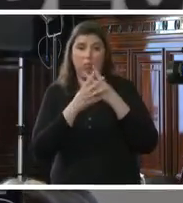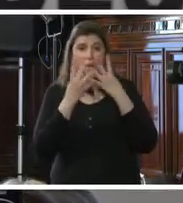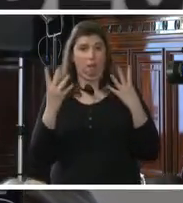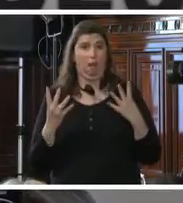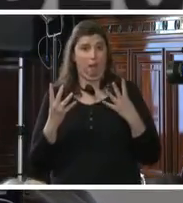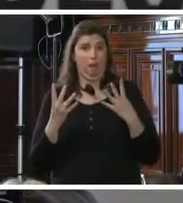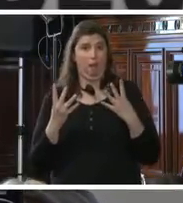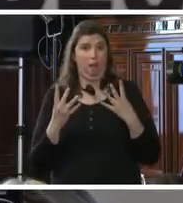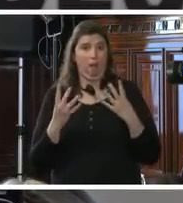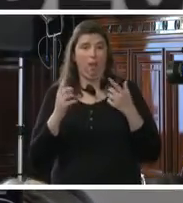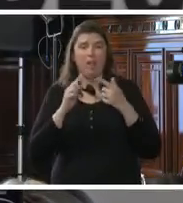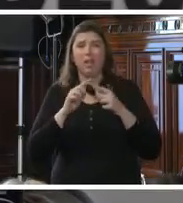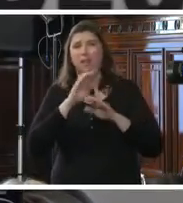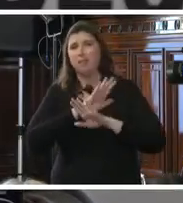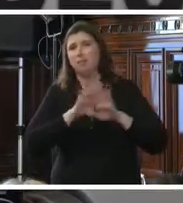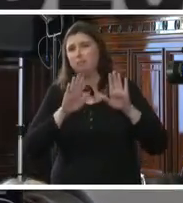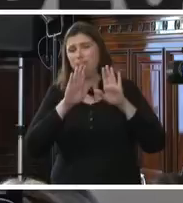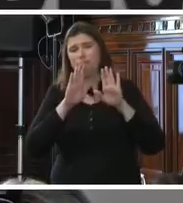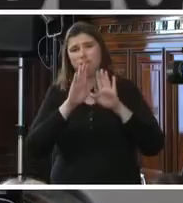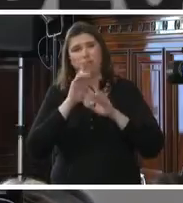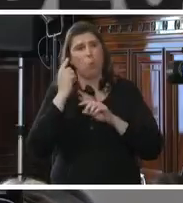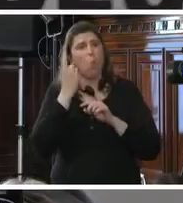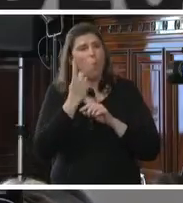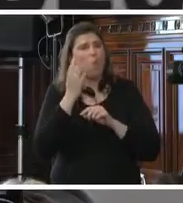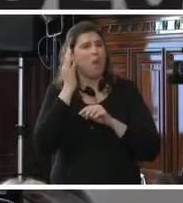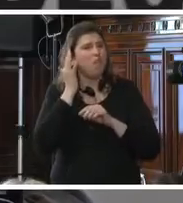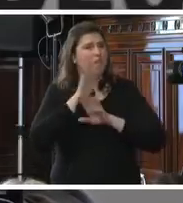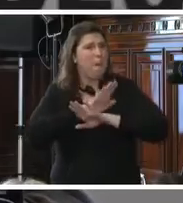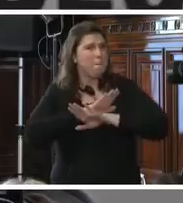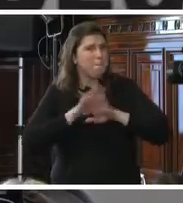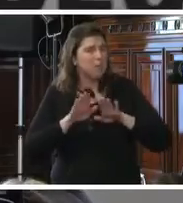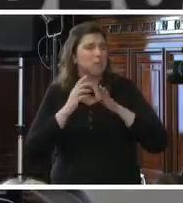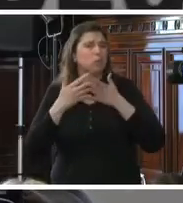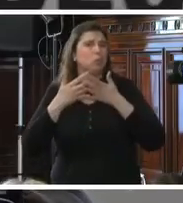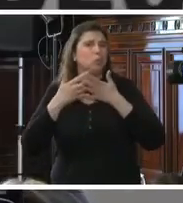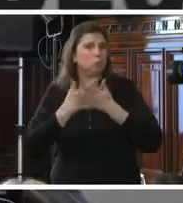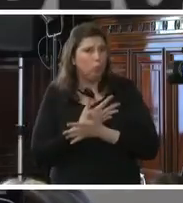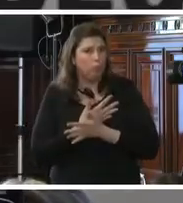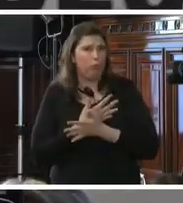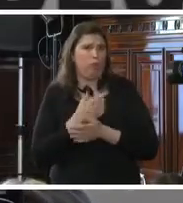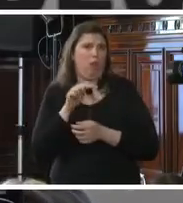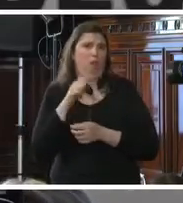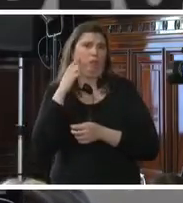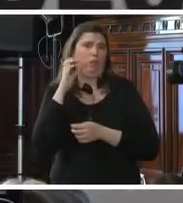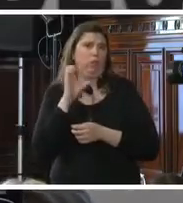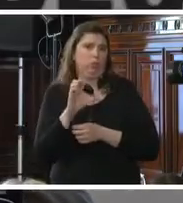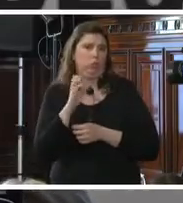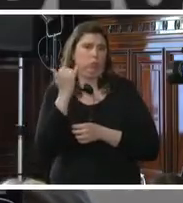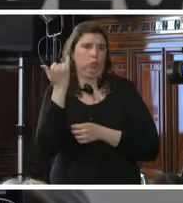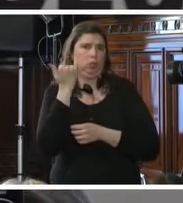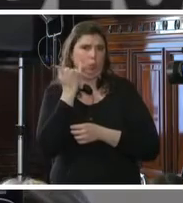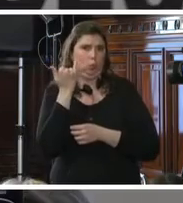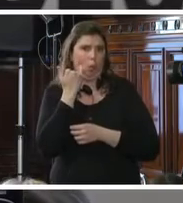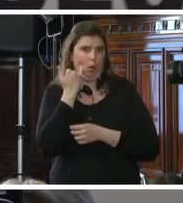que ni una niña más sufra un tema de violación